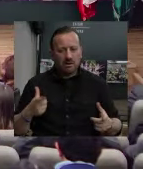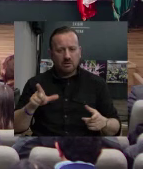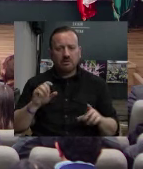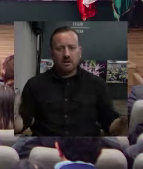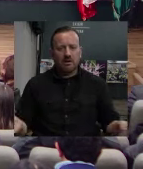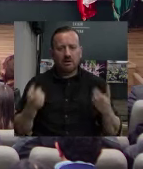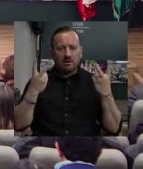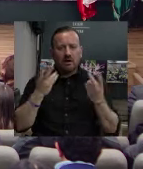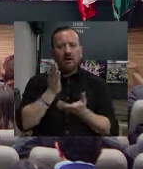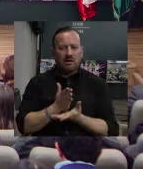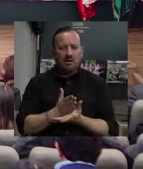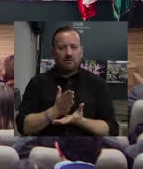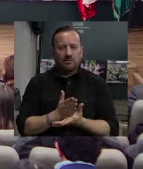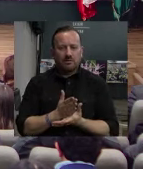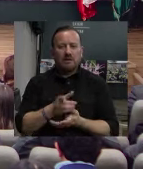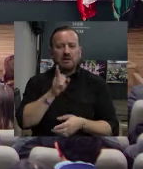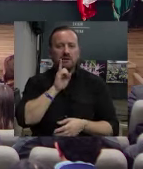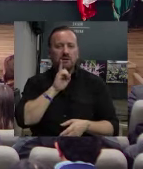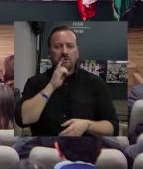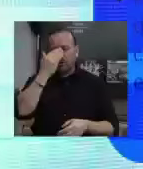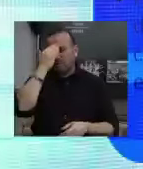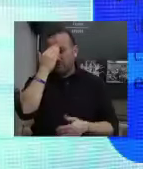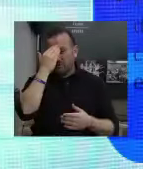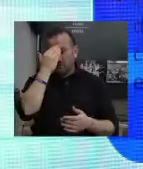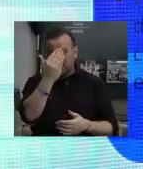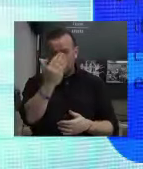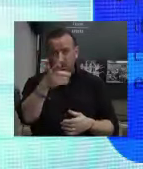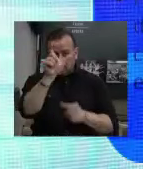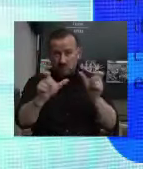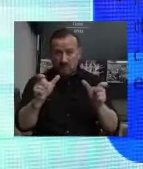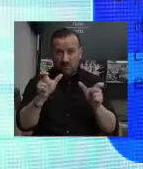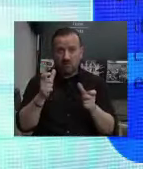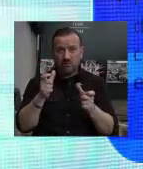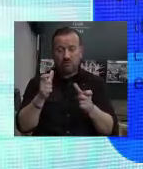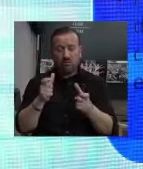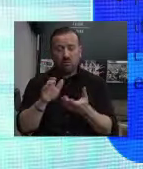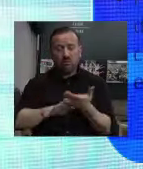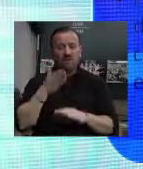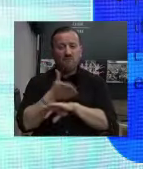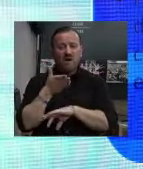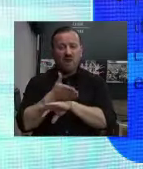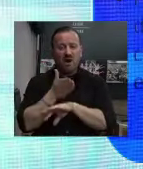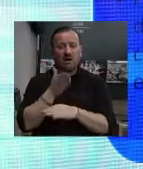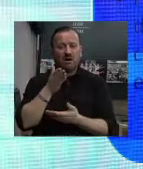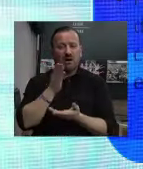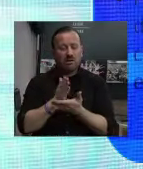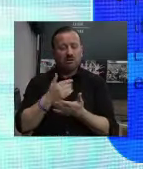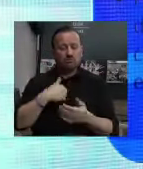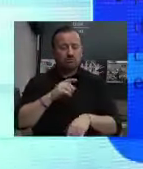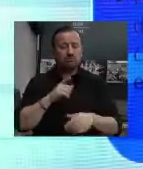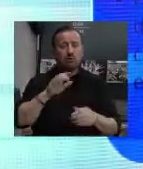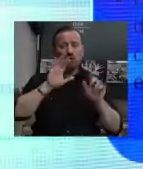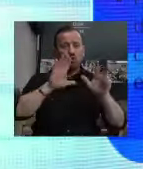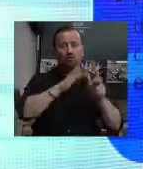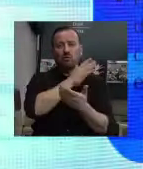la vida académica de tener al frente un público que asiste a mis clases todos los días de 8 a 10 y